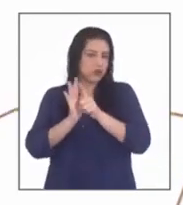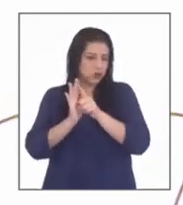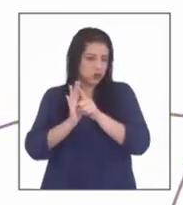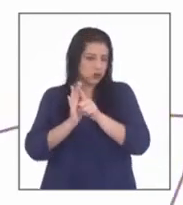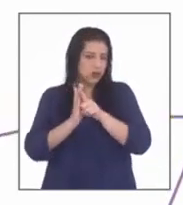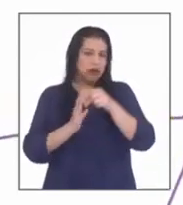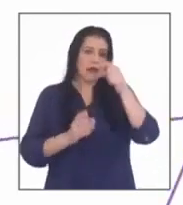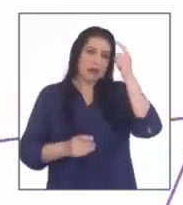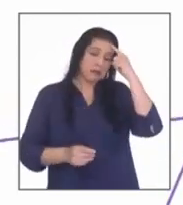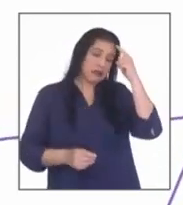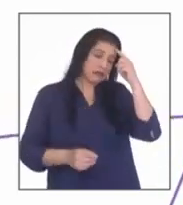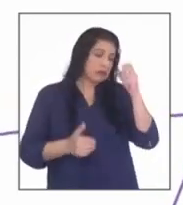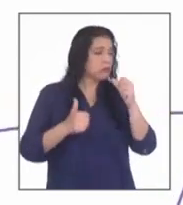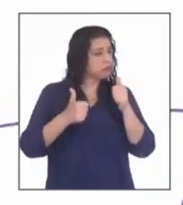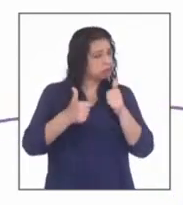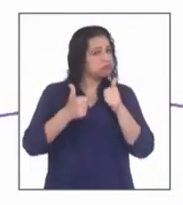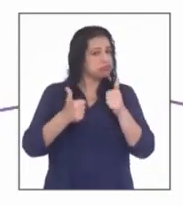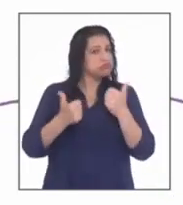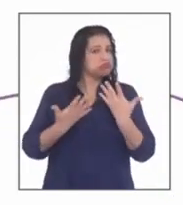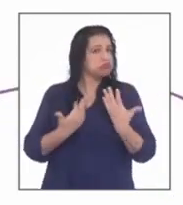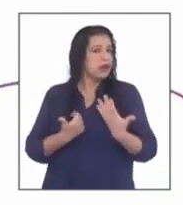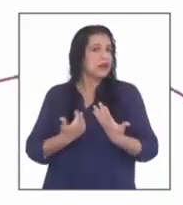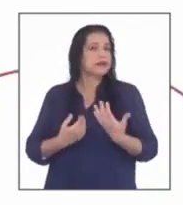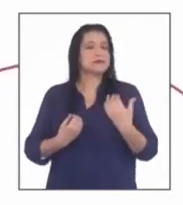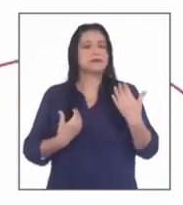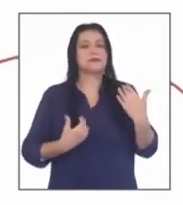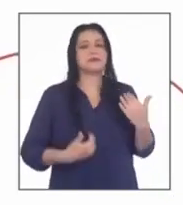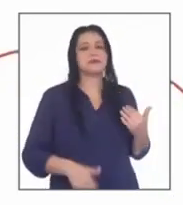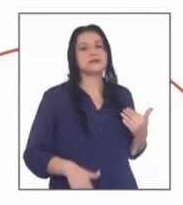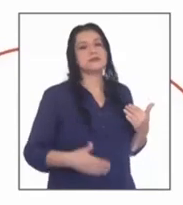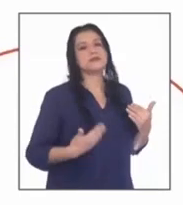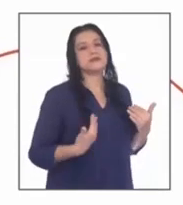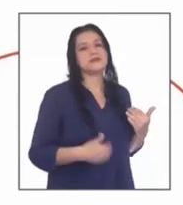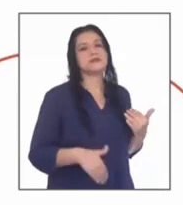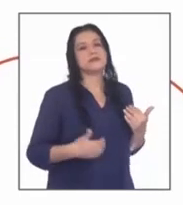una velocidad prudente.